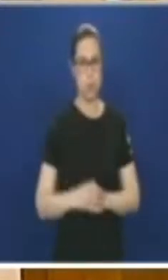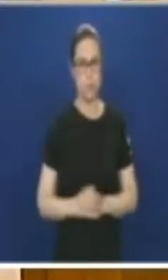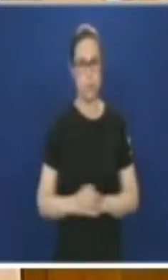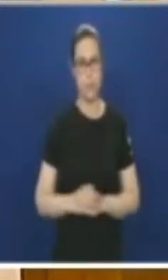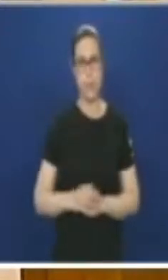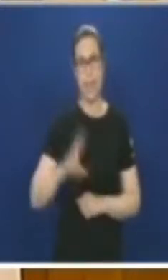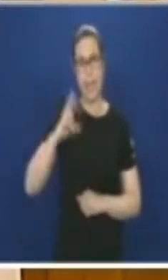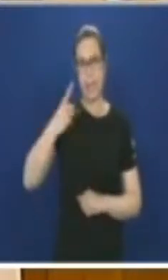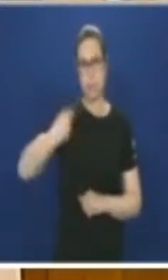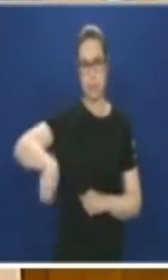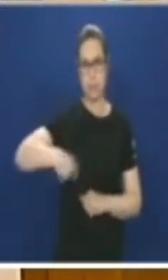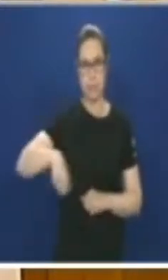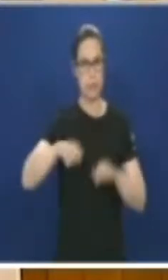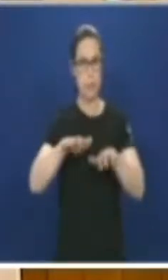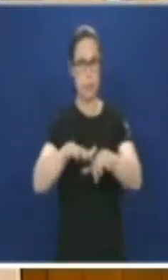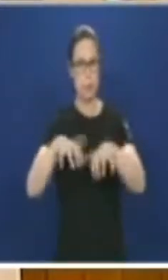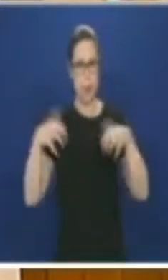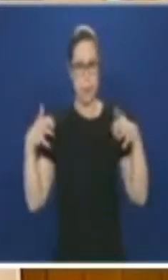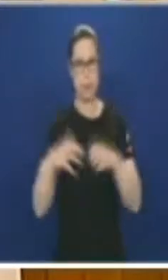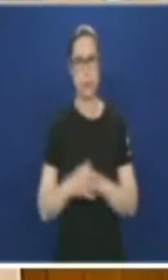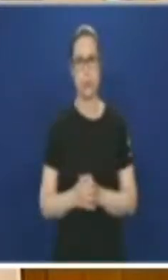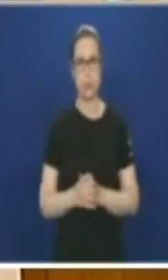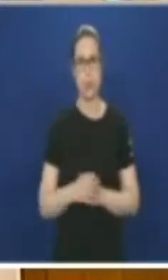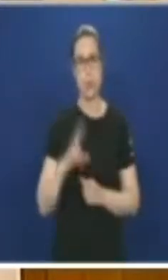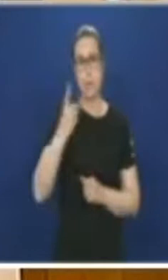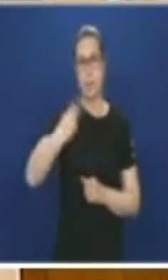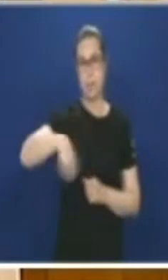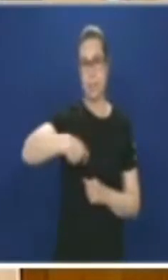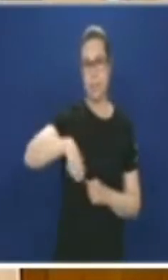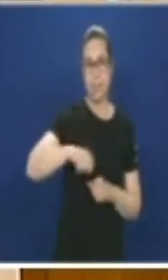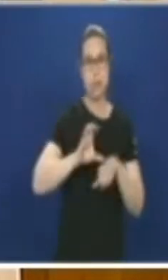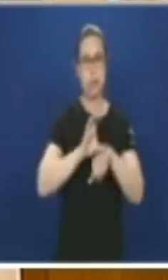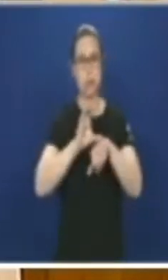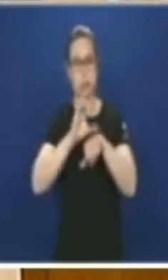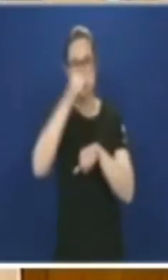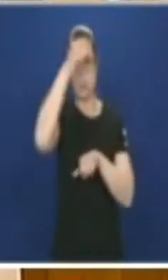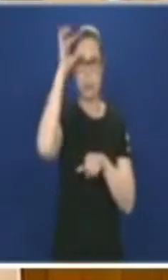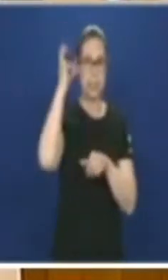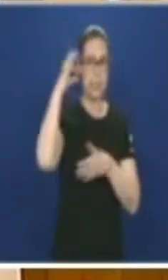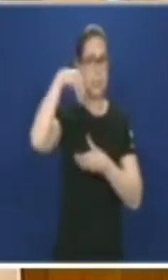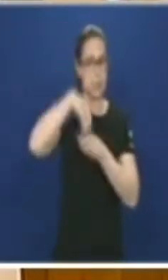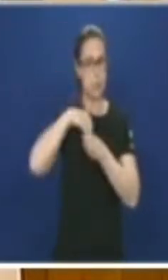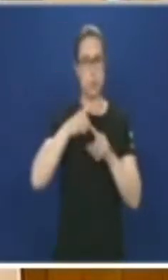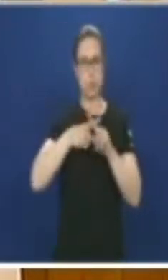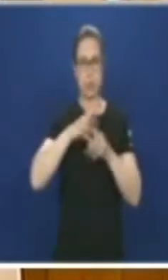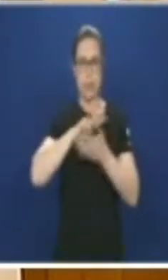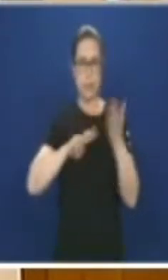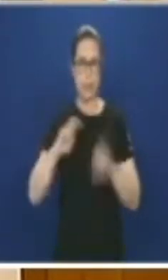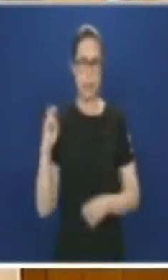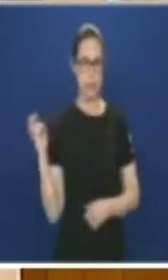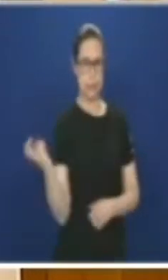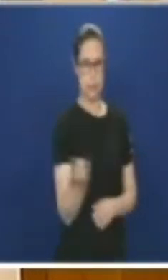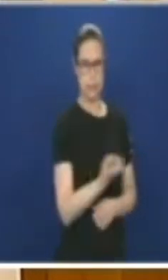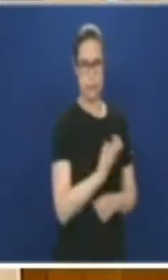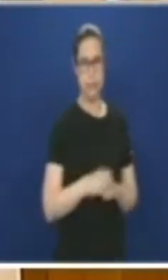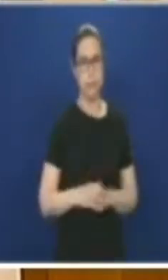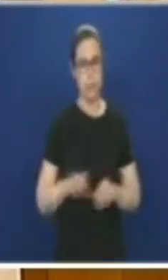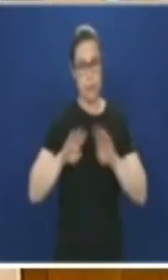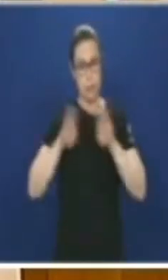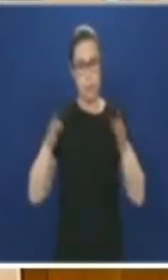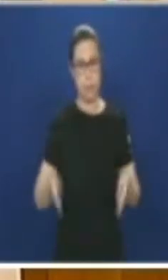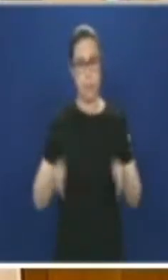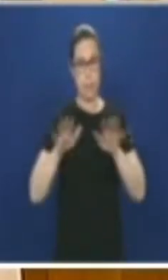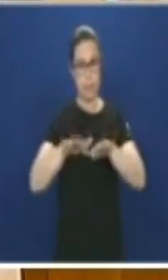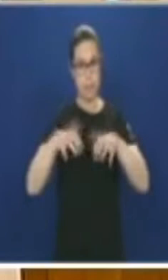ex-presidente do Parlamento, vicepresidentes, conselleiras e conselleiros da Xunta de Galicia, membros da Mesa do